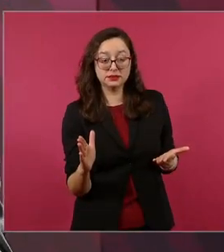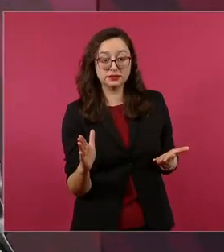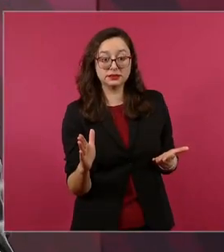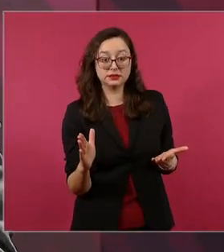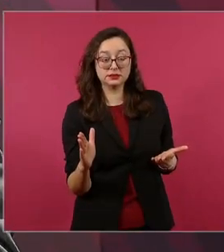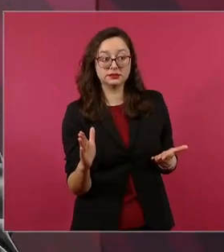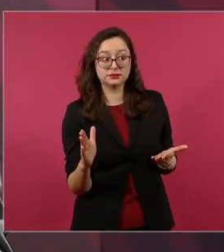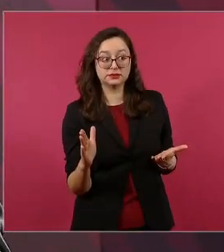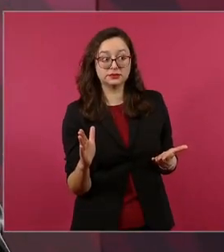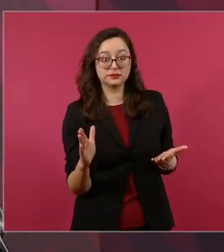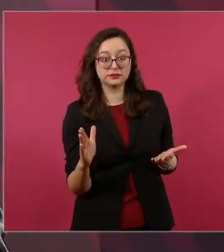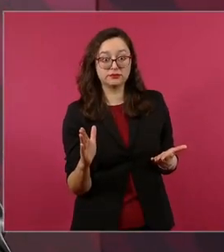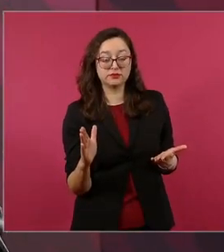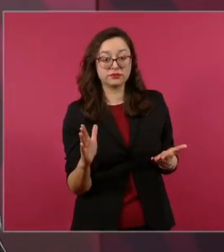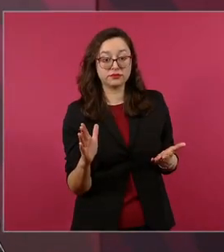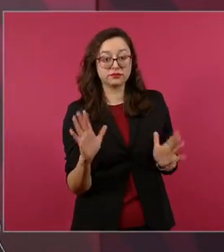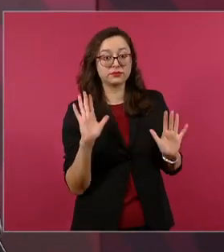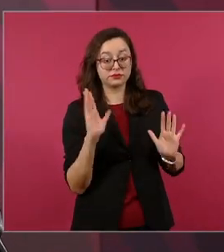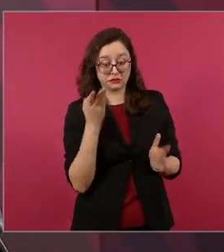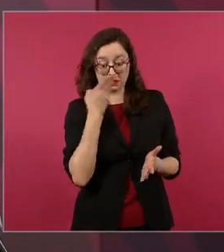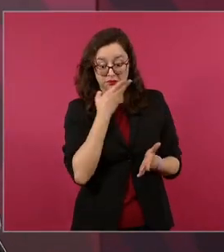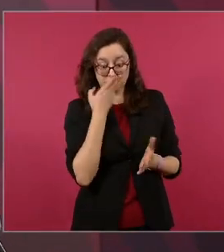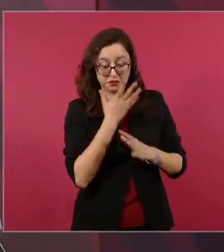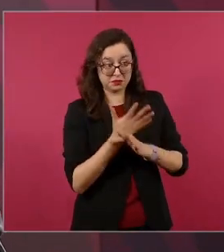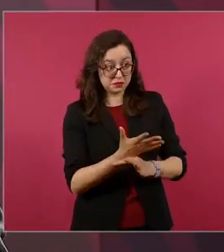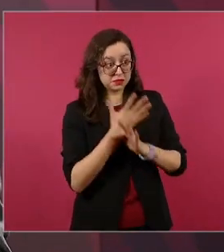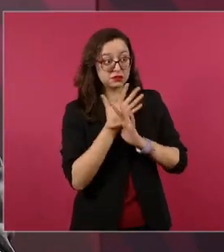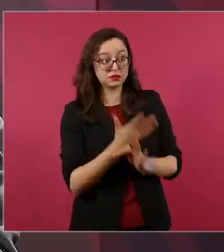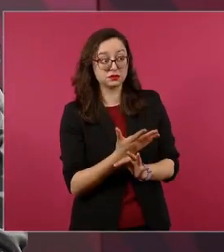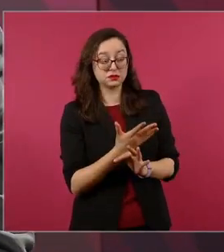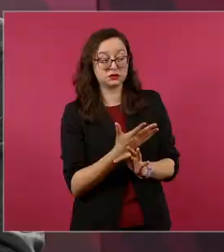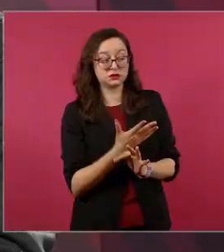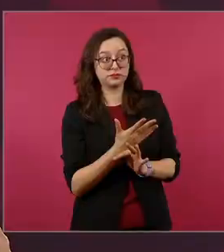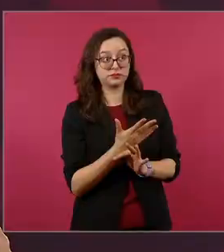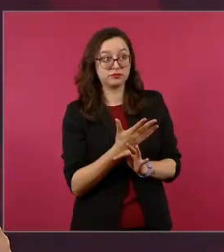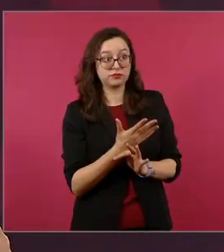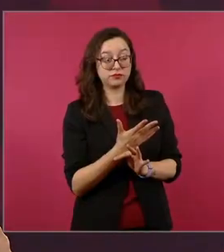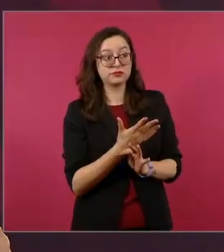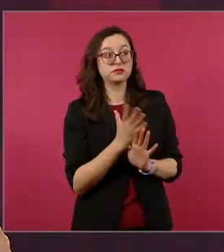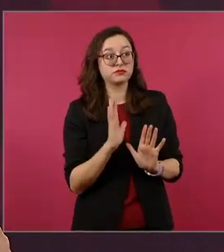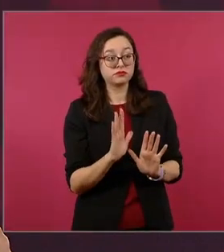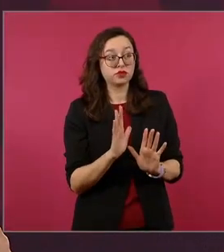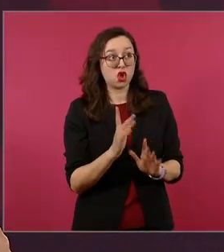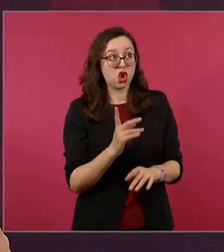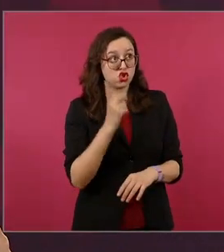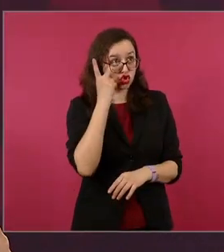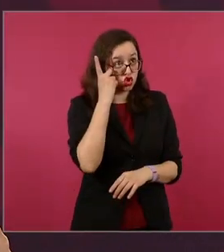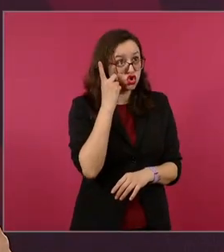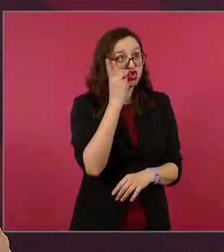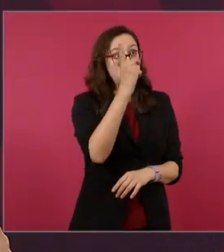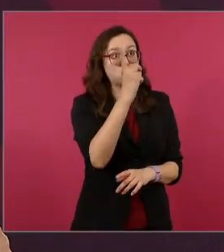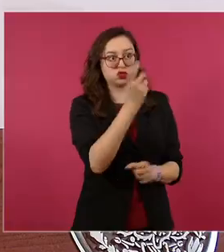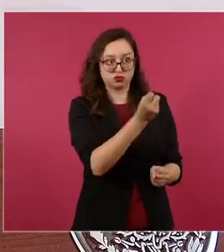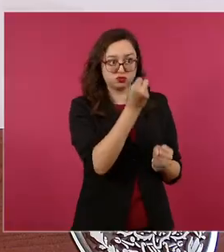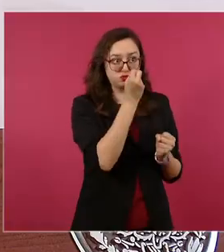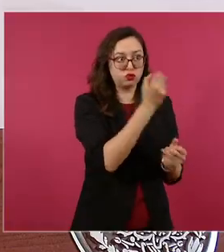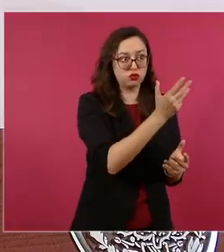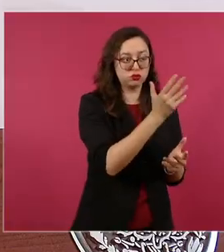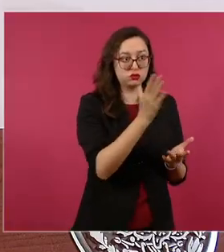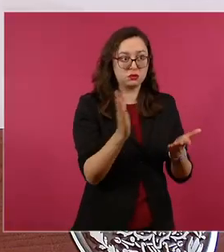porque como establece la Biblia, a Dios lo que es de Dios y al César lo que es del César,